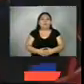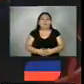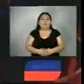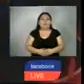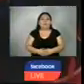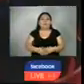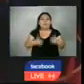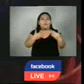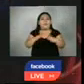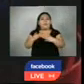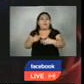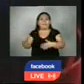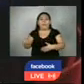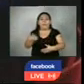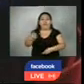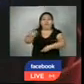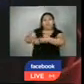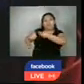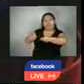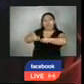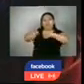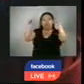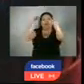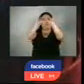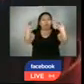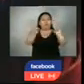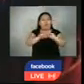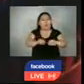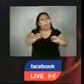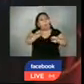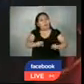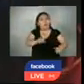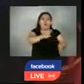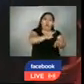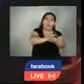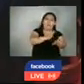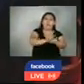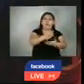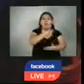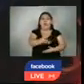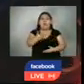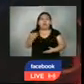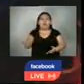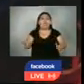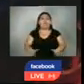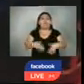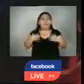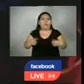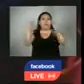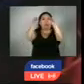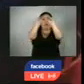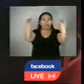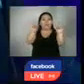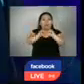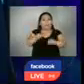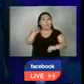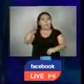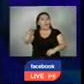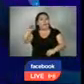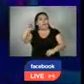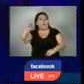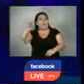Actualmente diferentes inversores están siendo impulsados a comprar bienes inmobiliarios digitales debido a que el metaverso